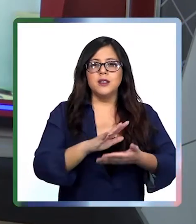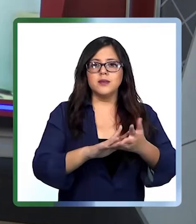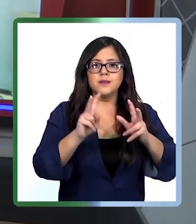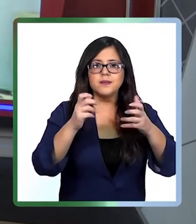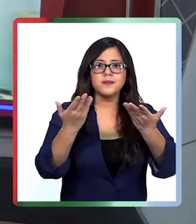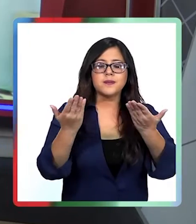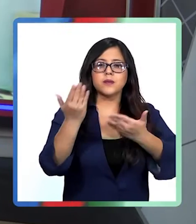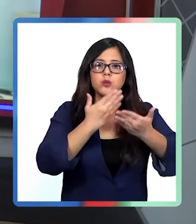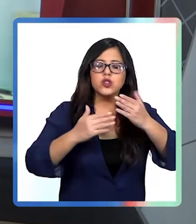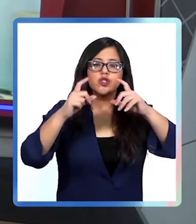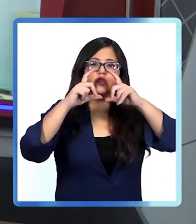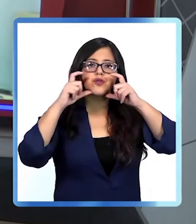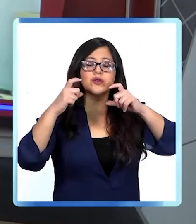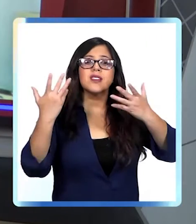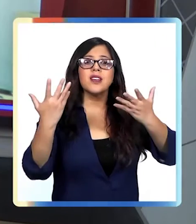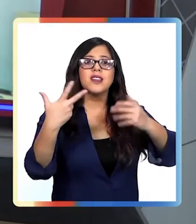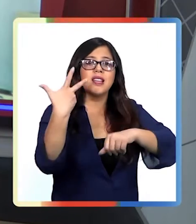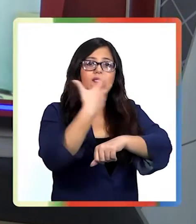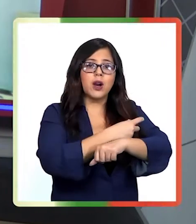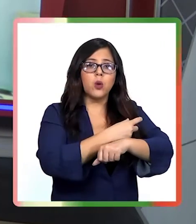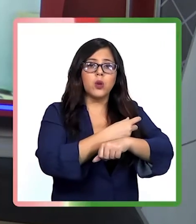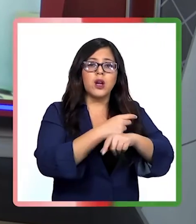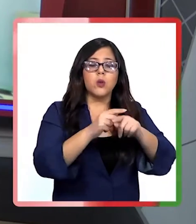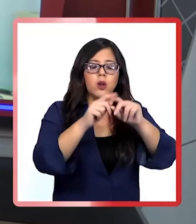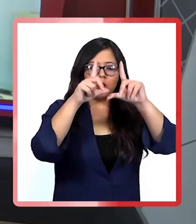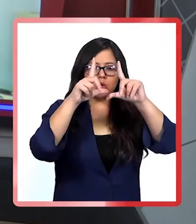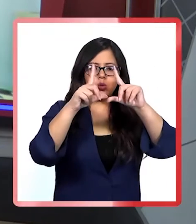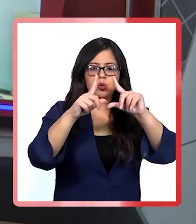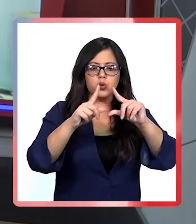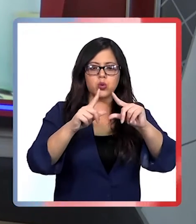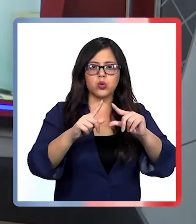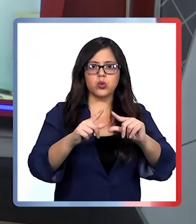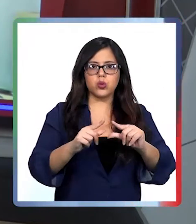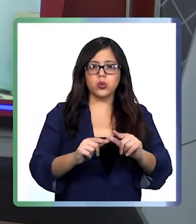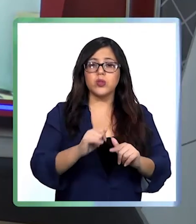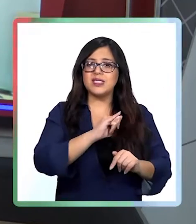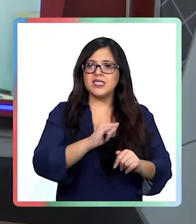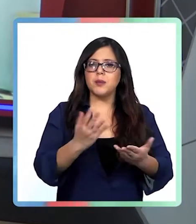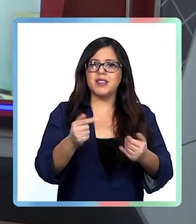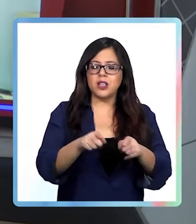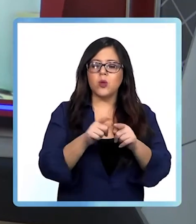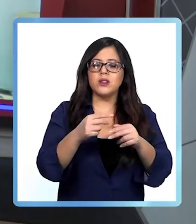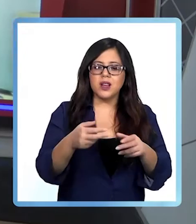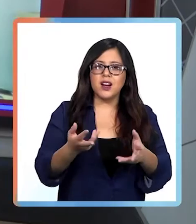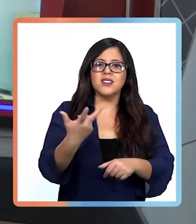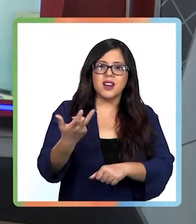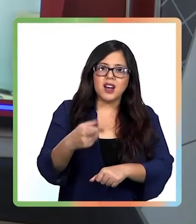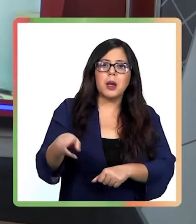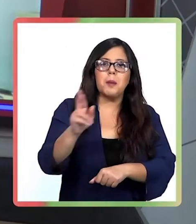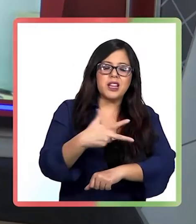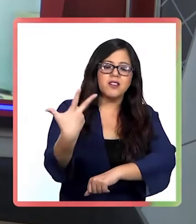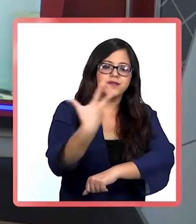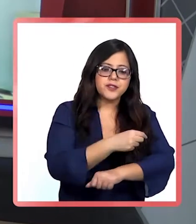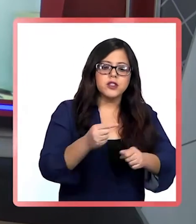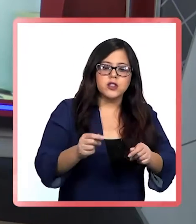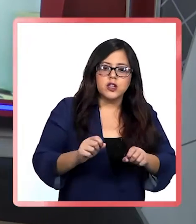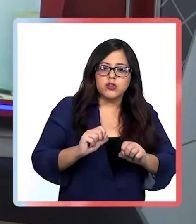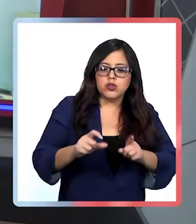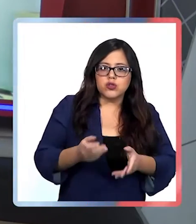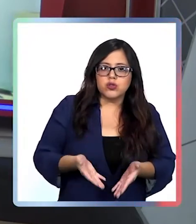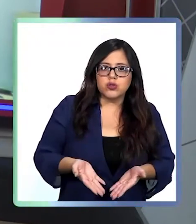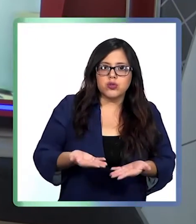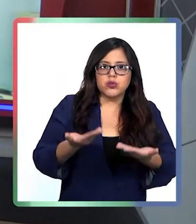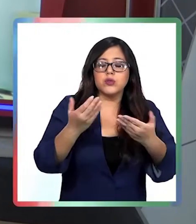la protección de las vacunas va bajando en la medida que transcurren los meses y que siempre va a ser necesario reforzar por ahora, eso es lo que sabemos hasta ahora y a eso tenemos que